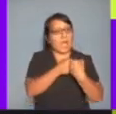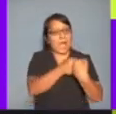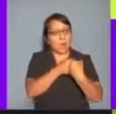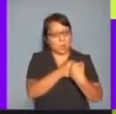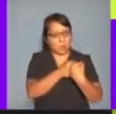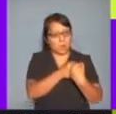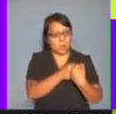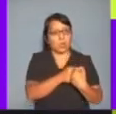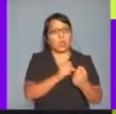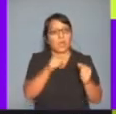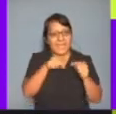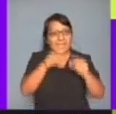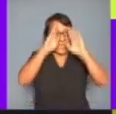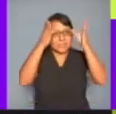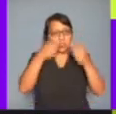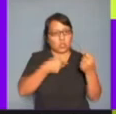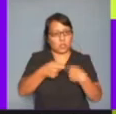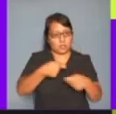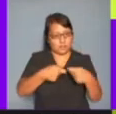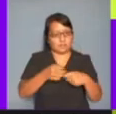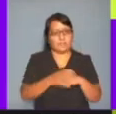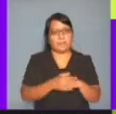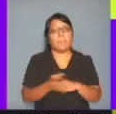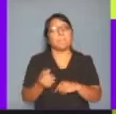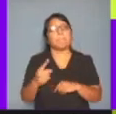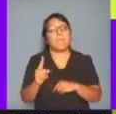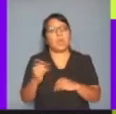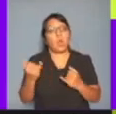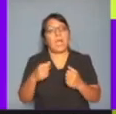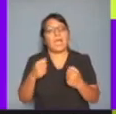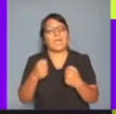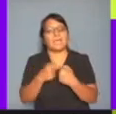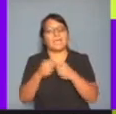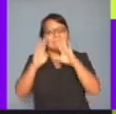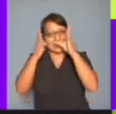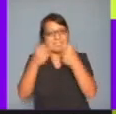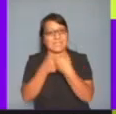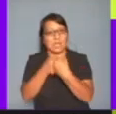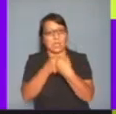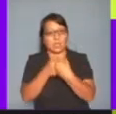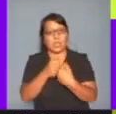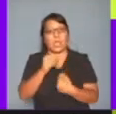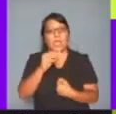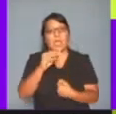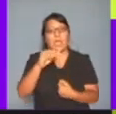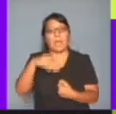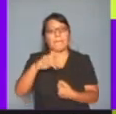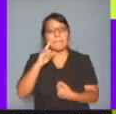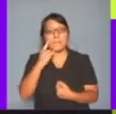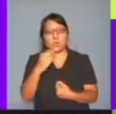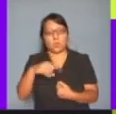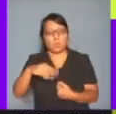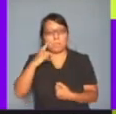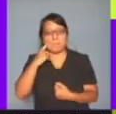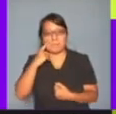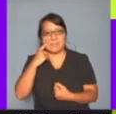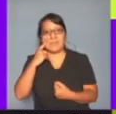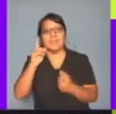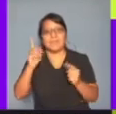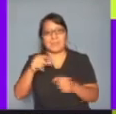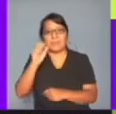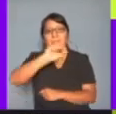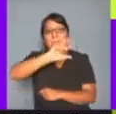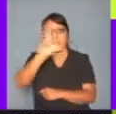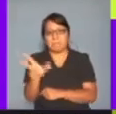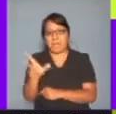estos comercios, pero el acuerdo con la tarjeta Biumi del Banco Macro es para todos los comercios de la